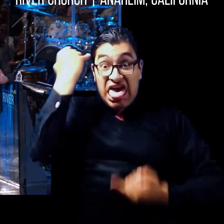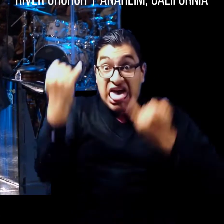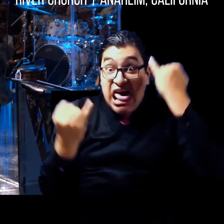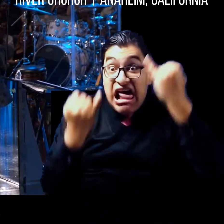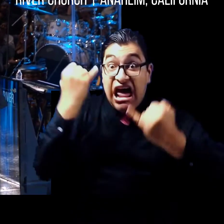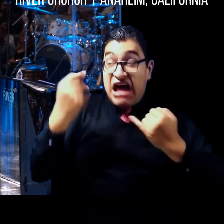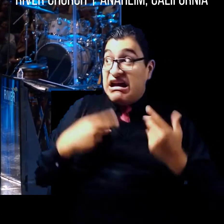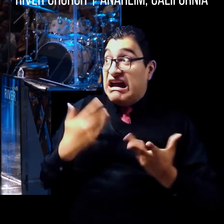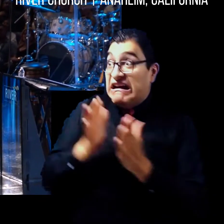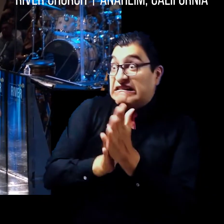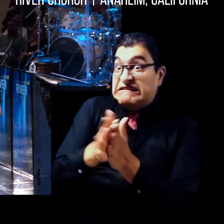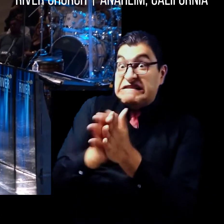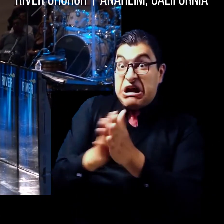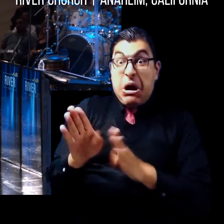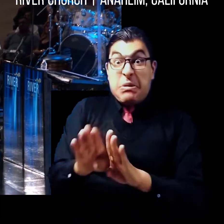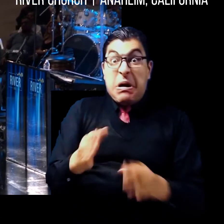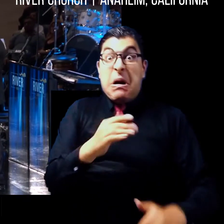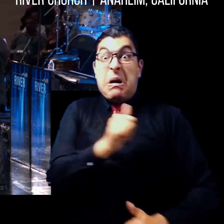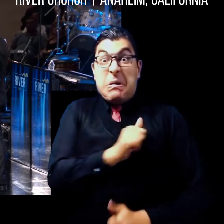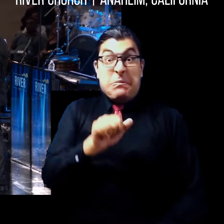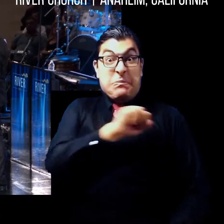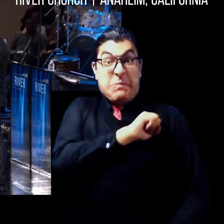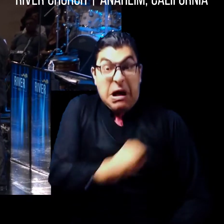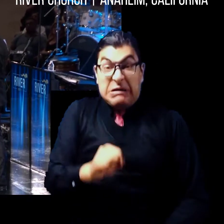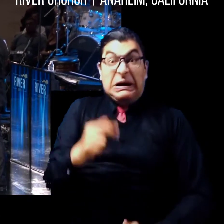morbo que tendrán por ver arder a un centurión.